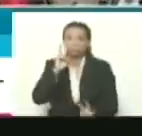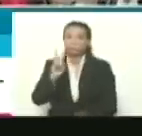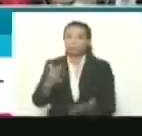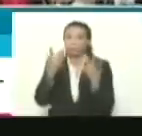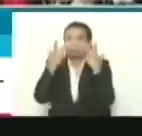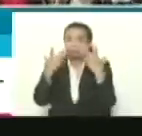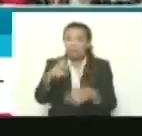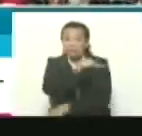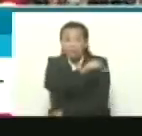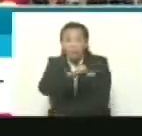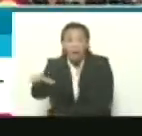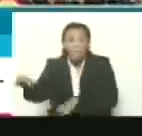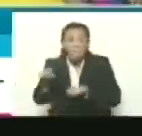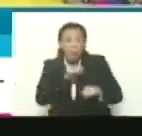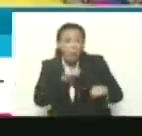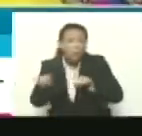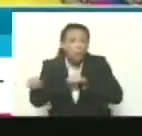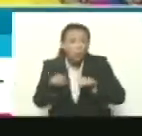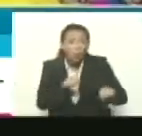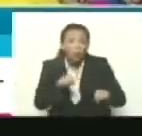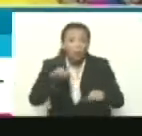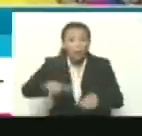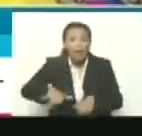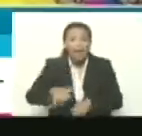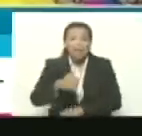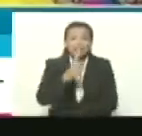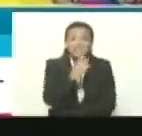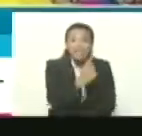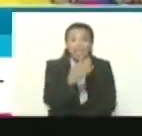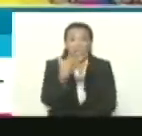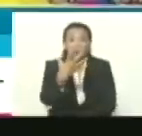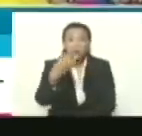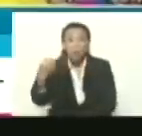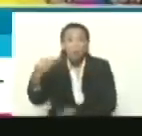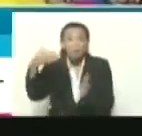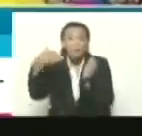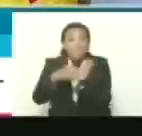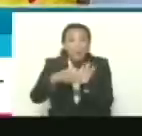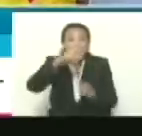Esta semana se movilizaron localmente más de 150.000